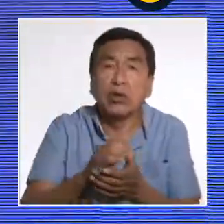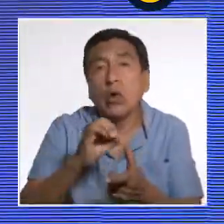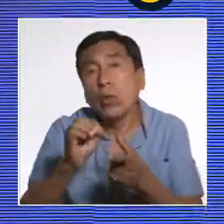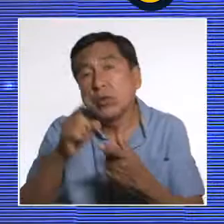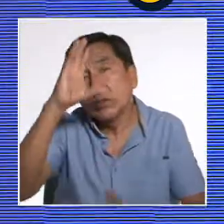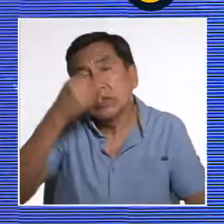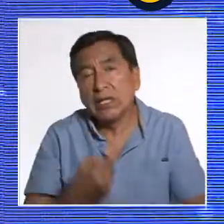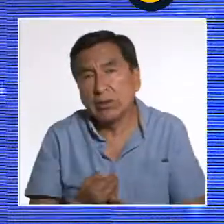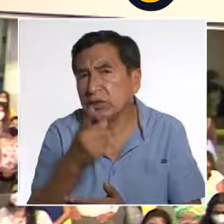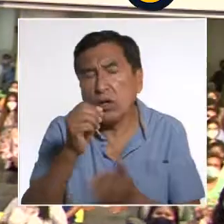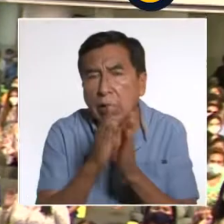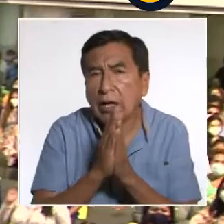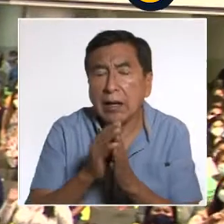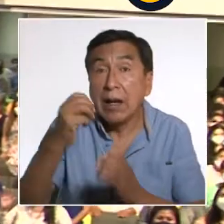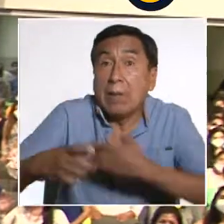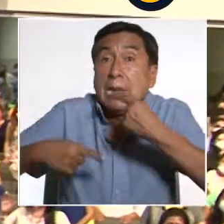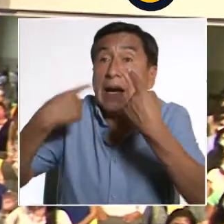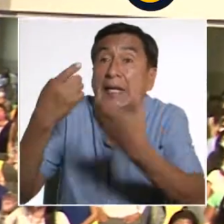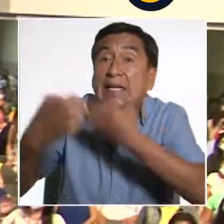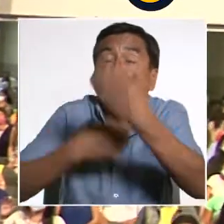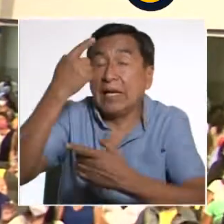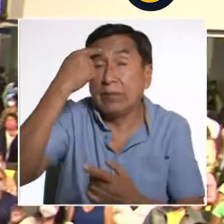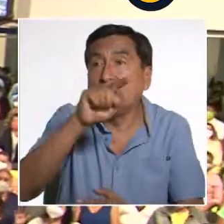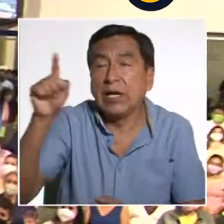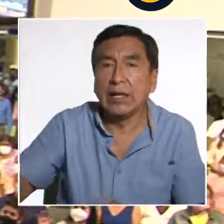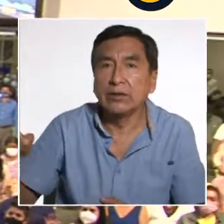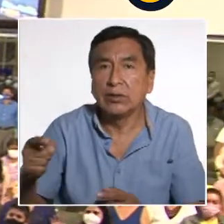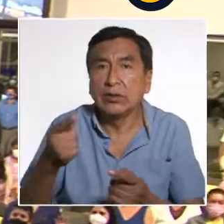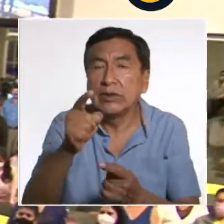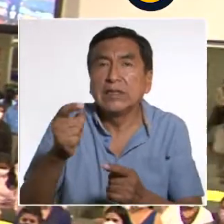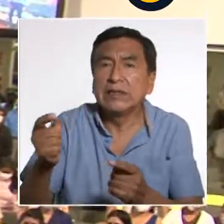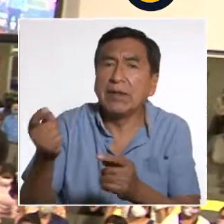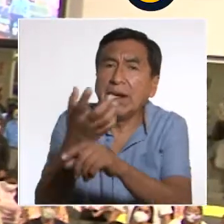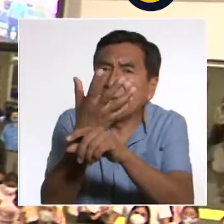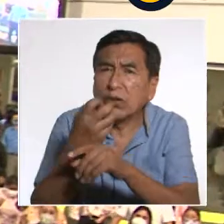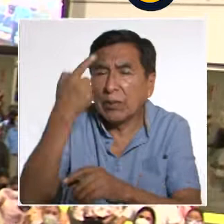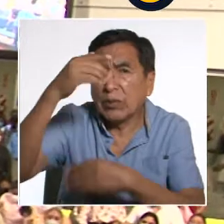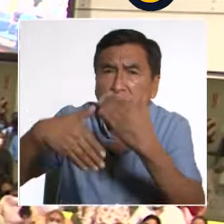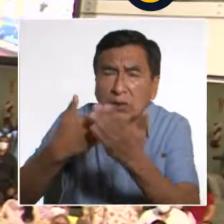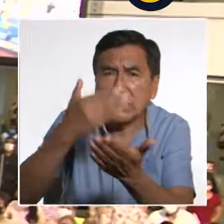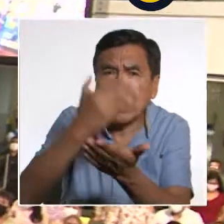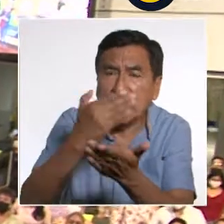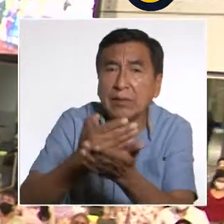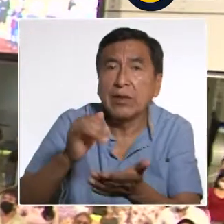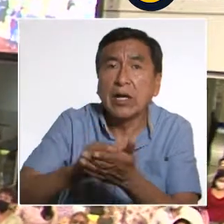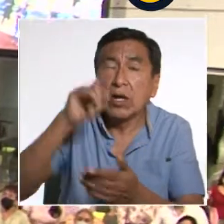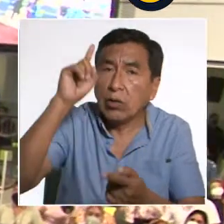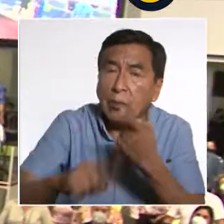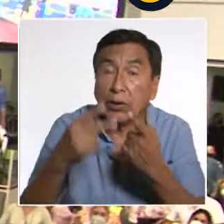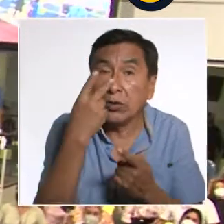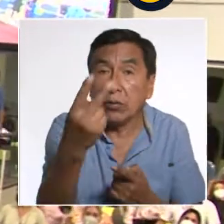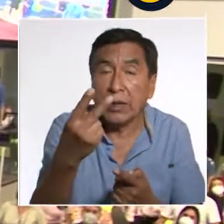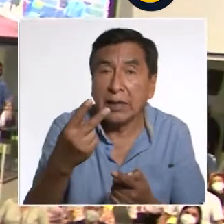ellos. Usted va a declarar que a través de ese grito todo impedimento, todo lo que usted no ha podido ver en años, lo verá en